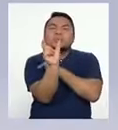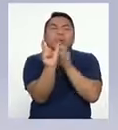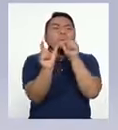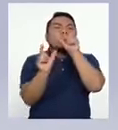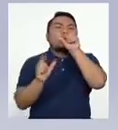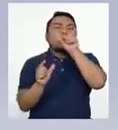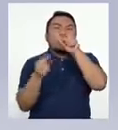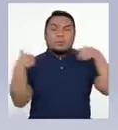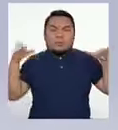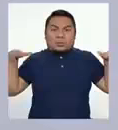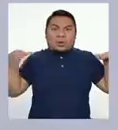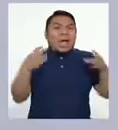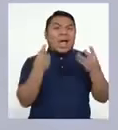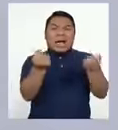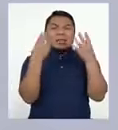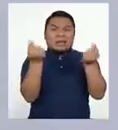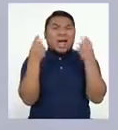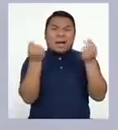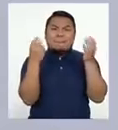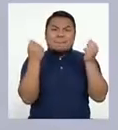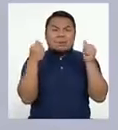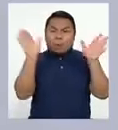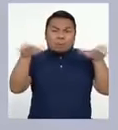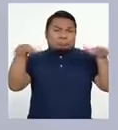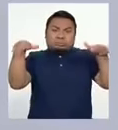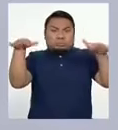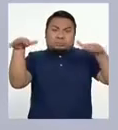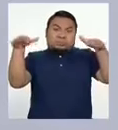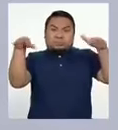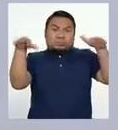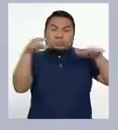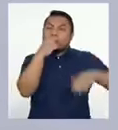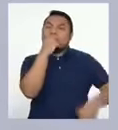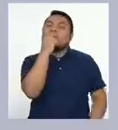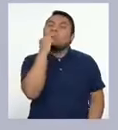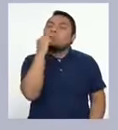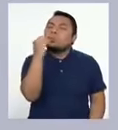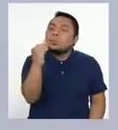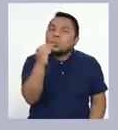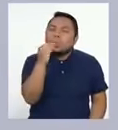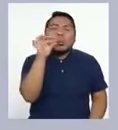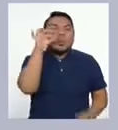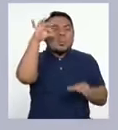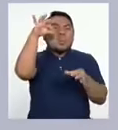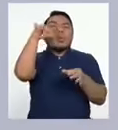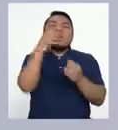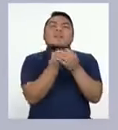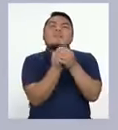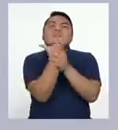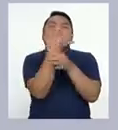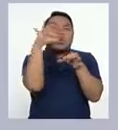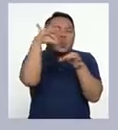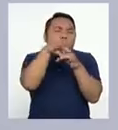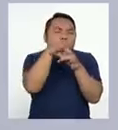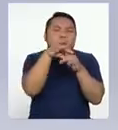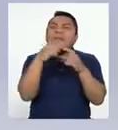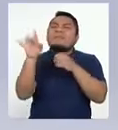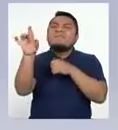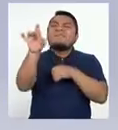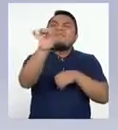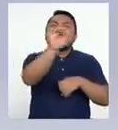que mueve sus alas muy, pero muy rápido. Nuestro país tiene una variedad de aves de distintos tamaños y